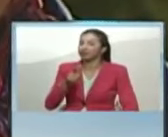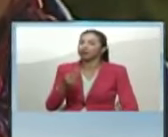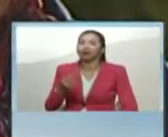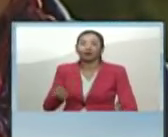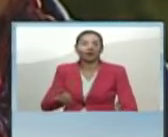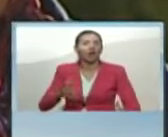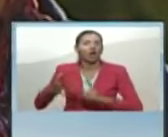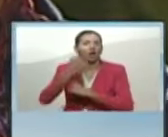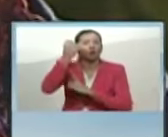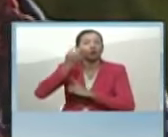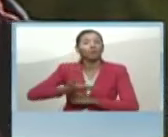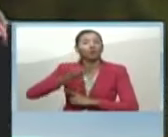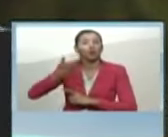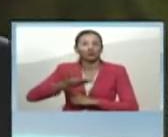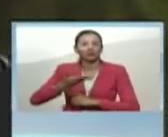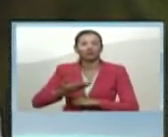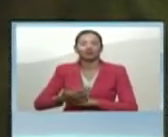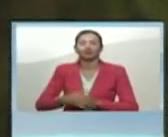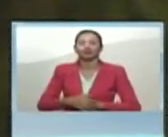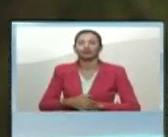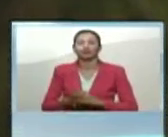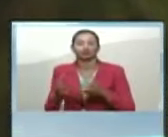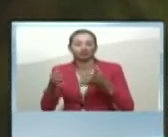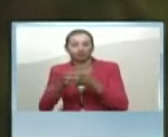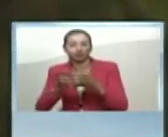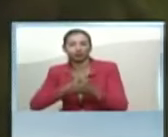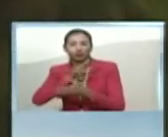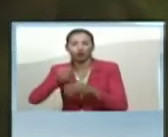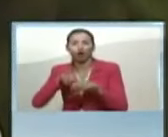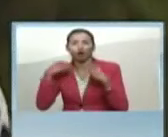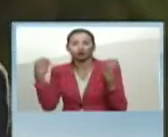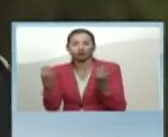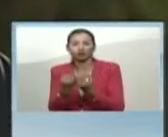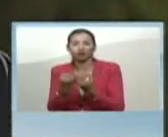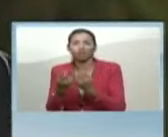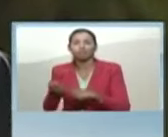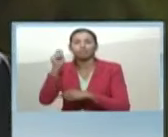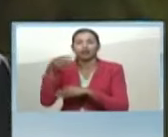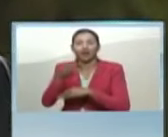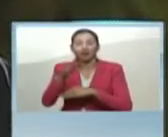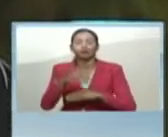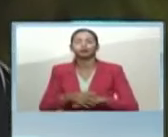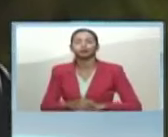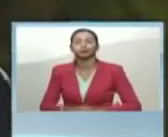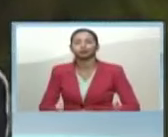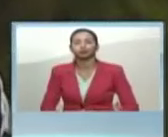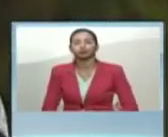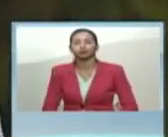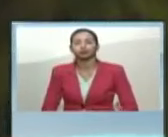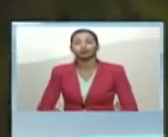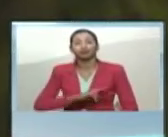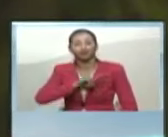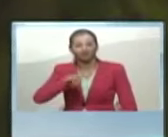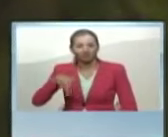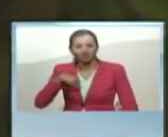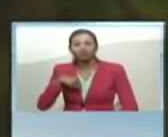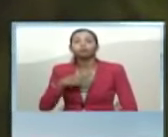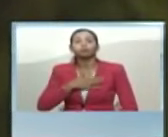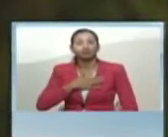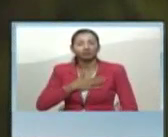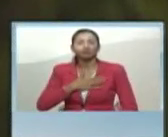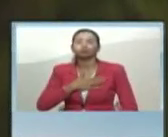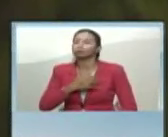reivindicaciones importantes dentro de nuestro sector. Nuestro sector ha sido uno de los sectores